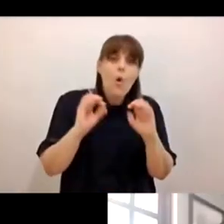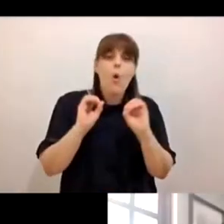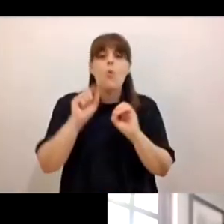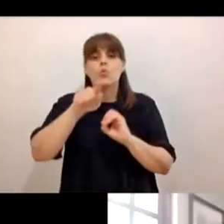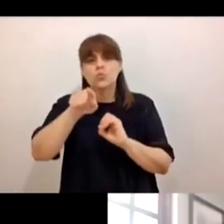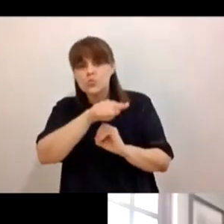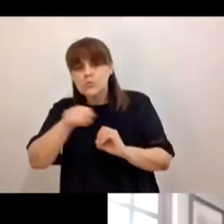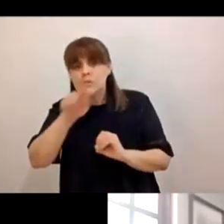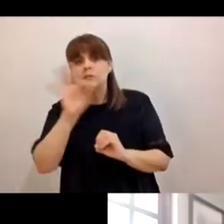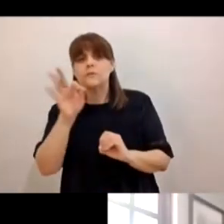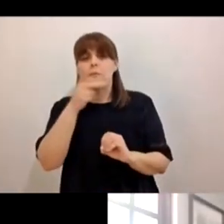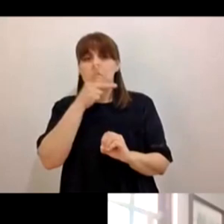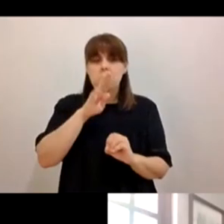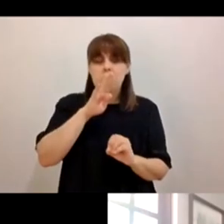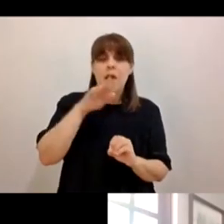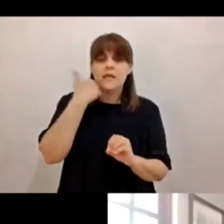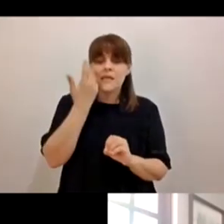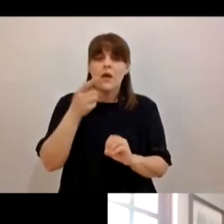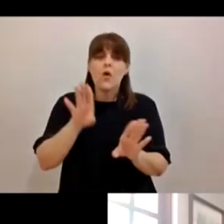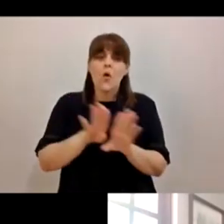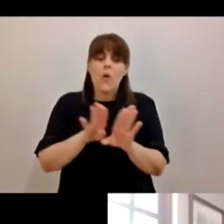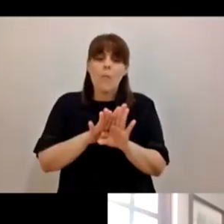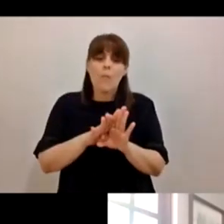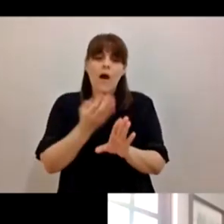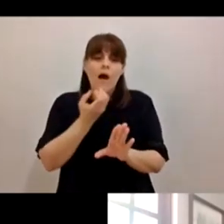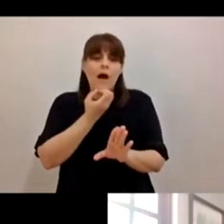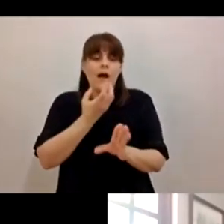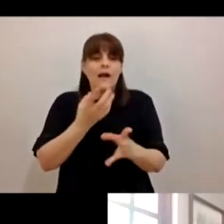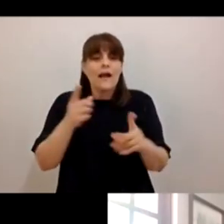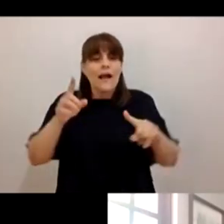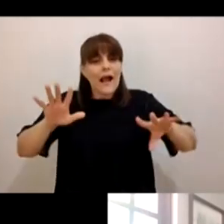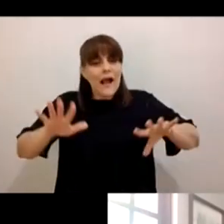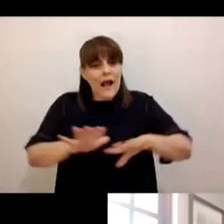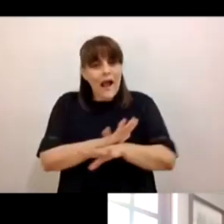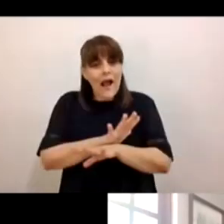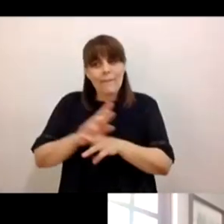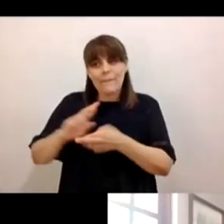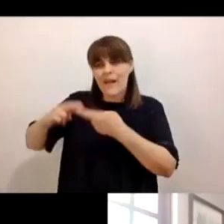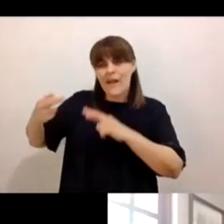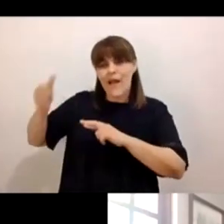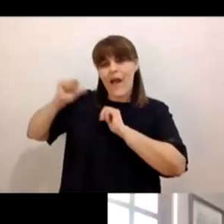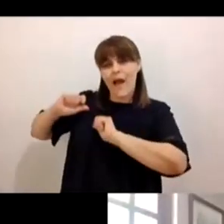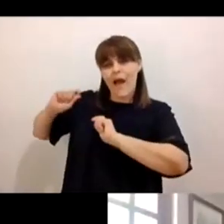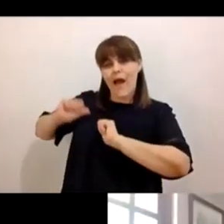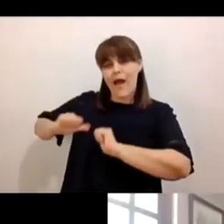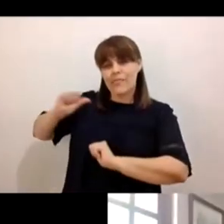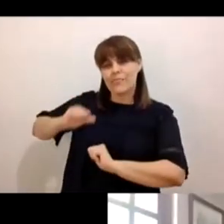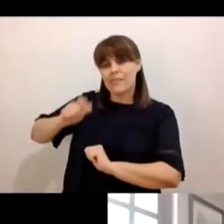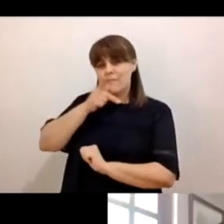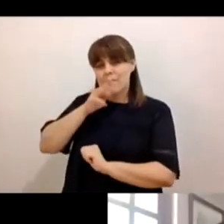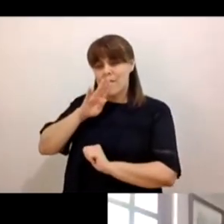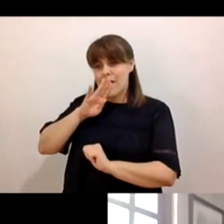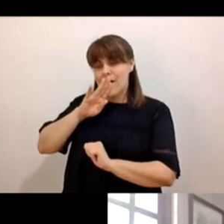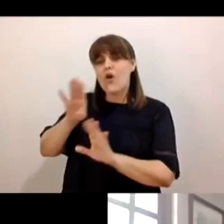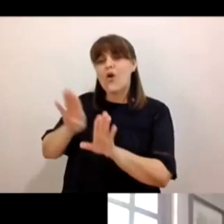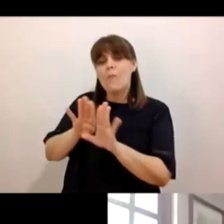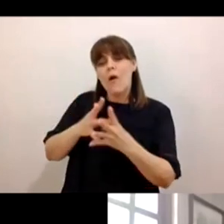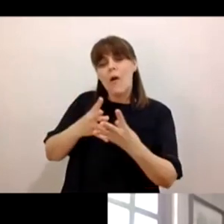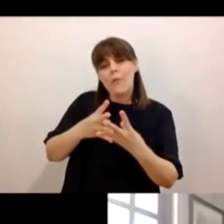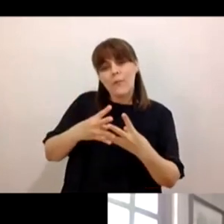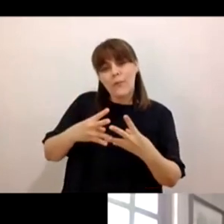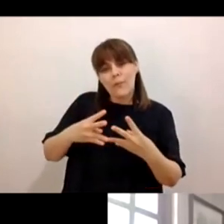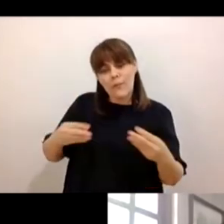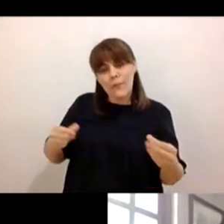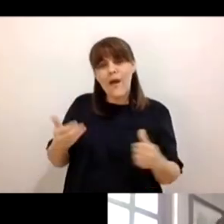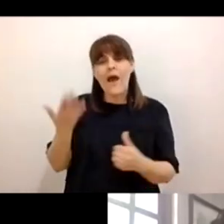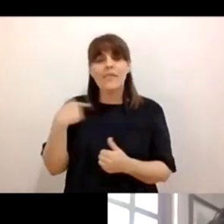quieren sanar también como individuos una relación tóxica con sus padres o madres de lo que dijo Aranzazú me